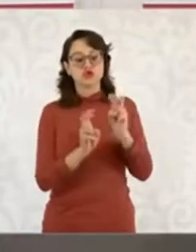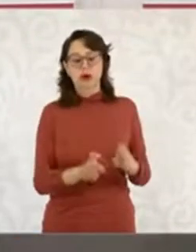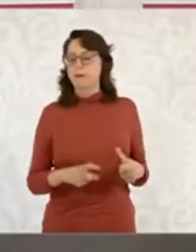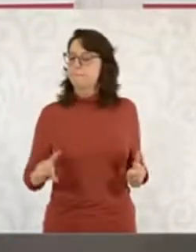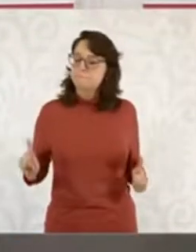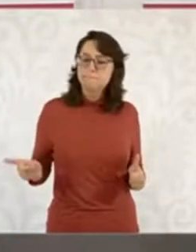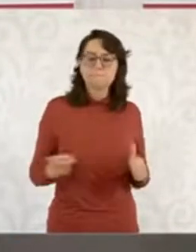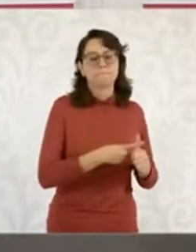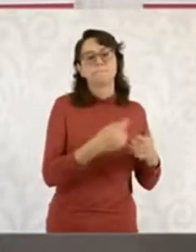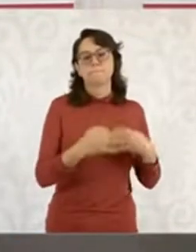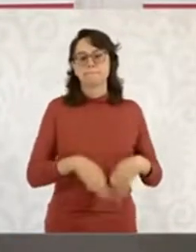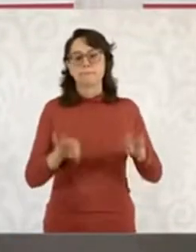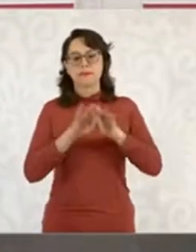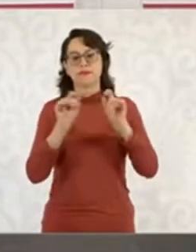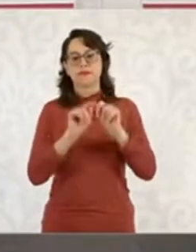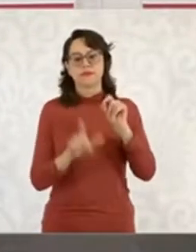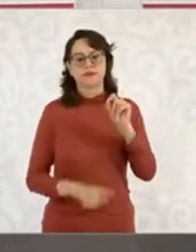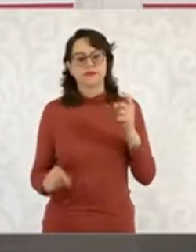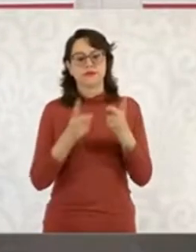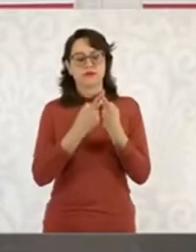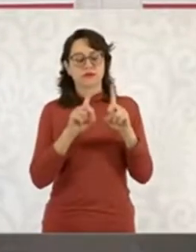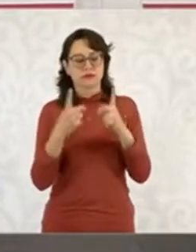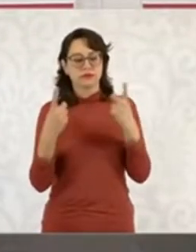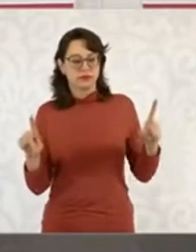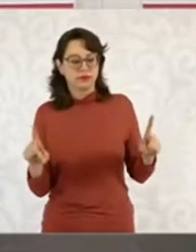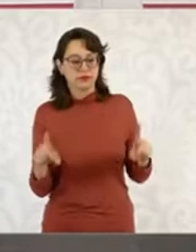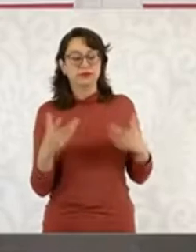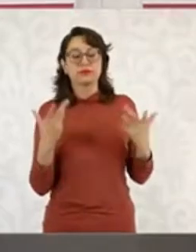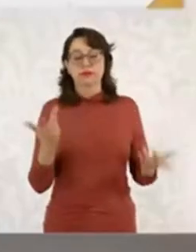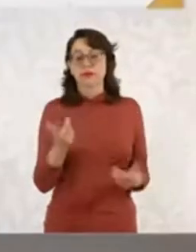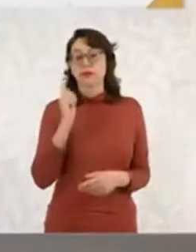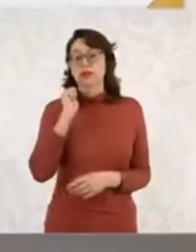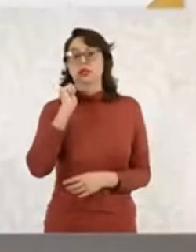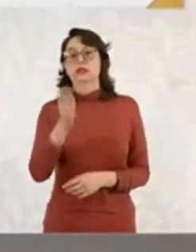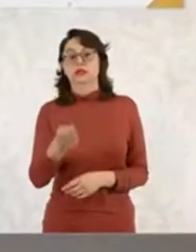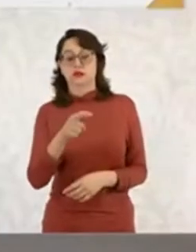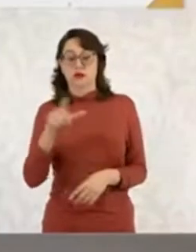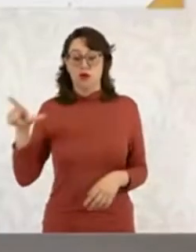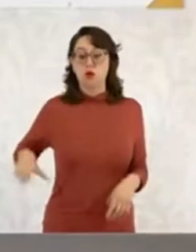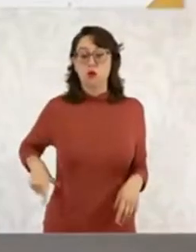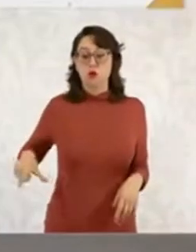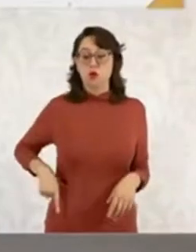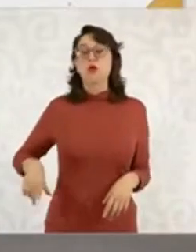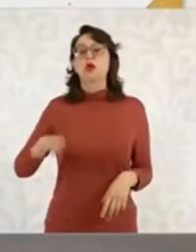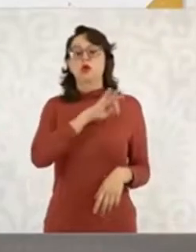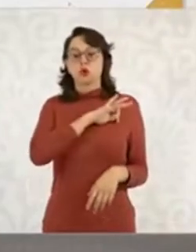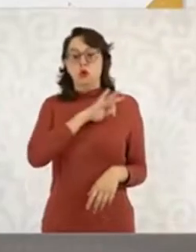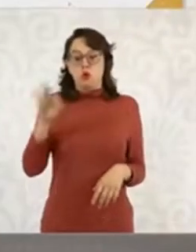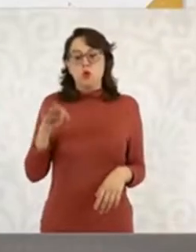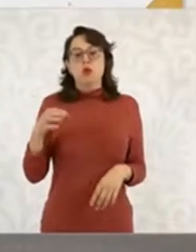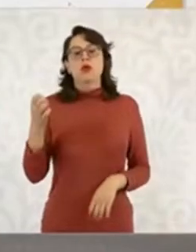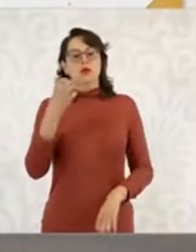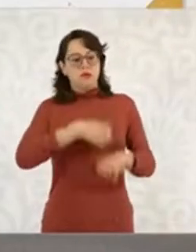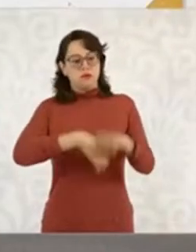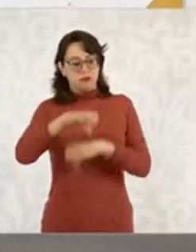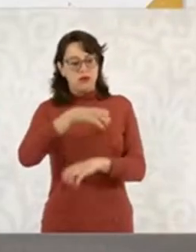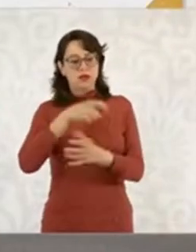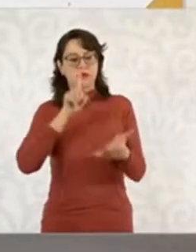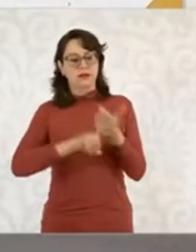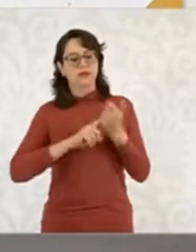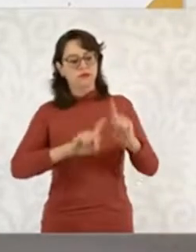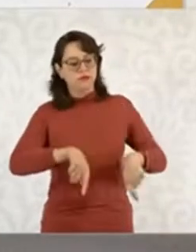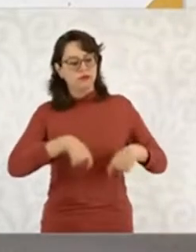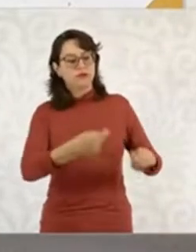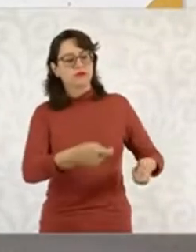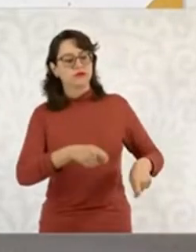nacional. Esto fortalece el papel del Estado a darle atribuciones específicas a la Agencia de Trenes y Transporte Público Integrado